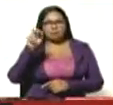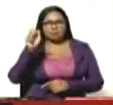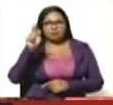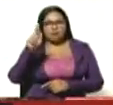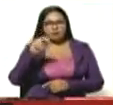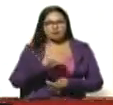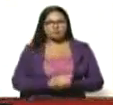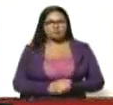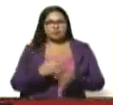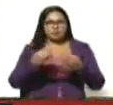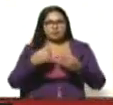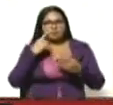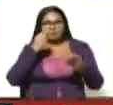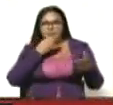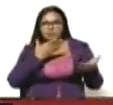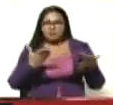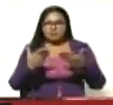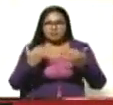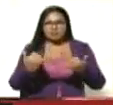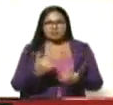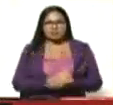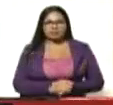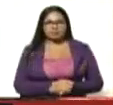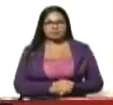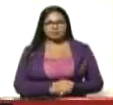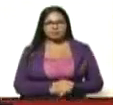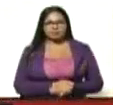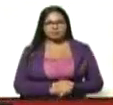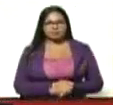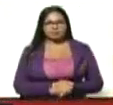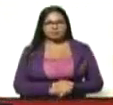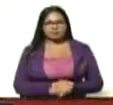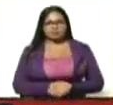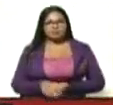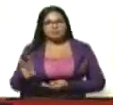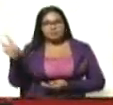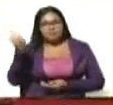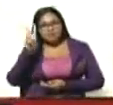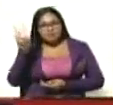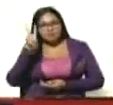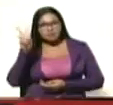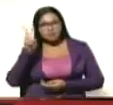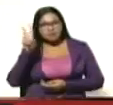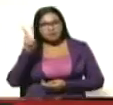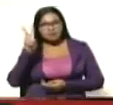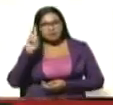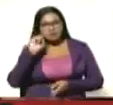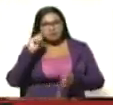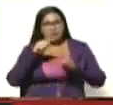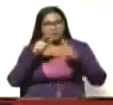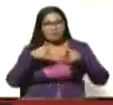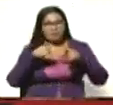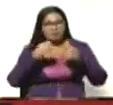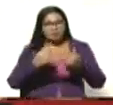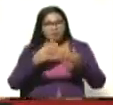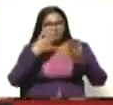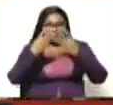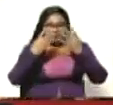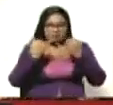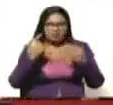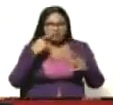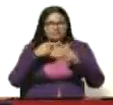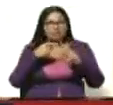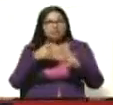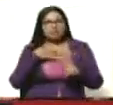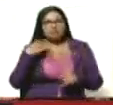bueno, bienvenidas, bienvenidos. Venezuela es sede de este festival en medio de una circunstancia